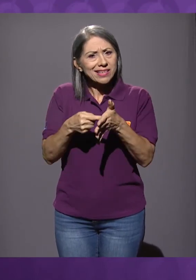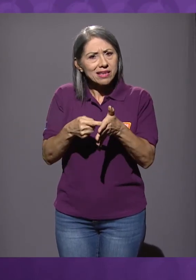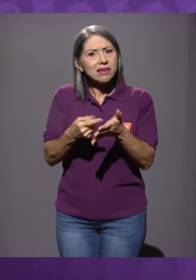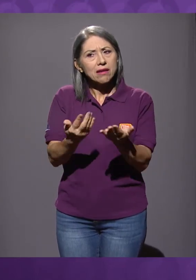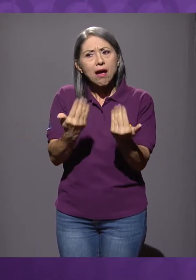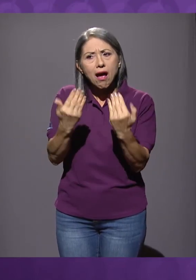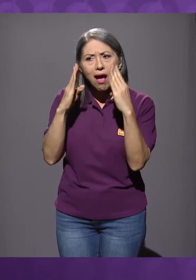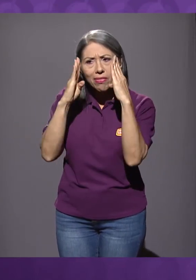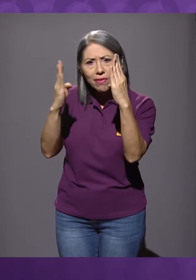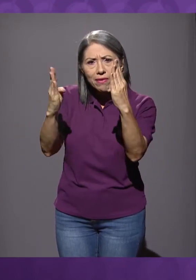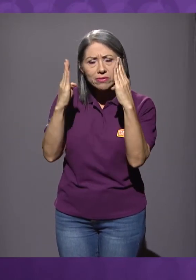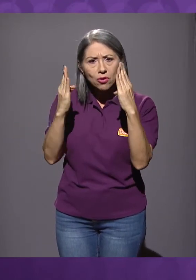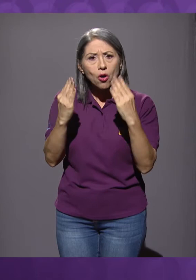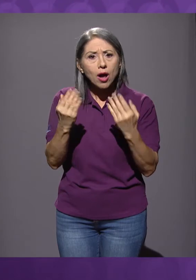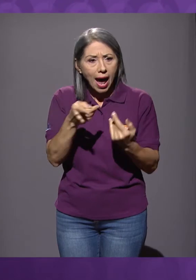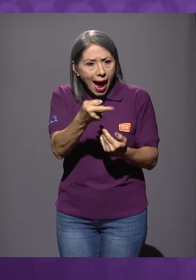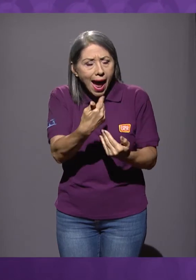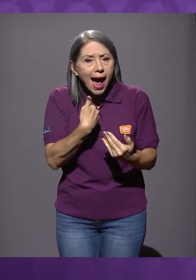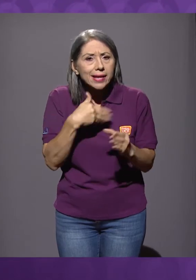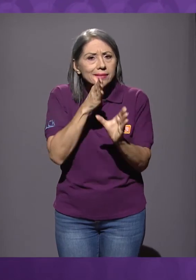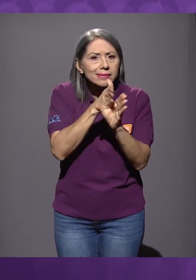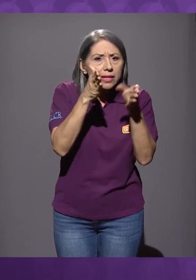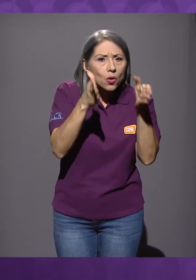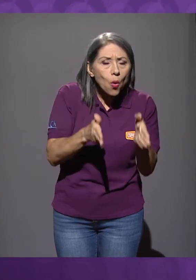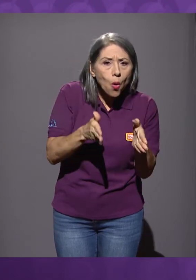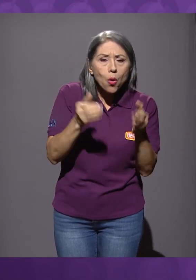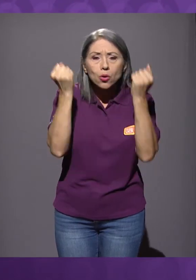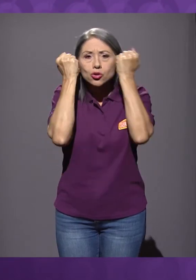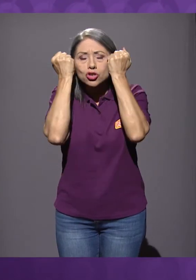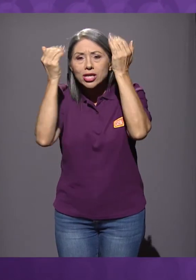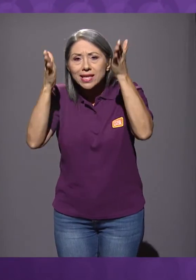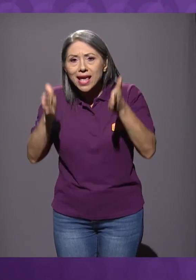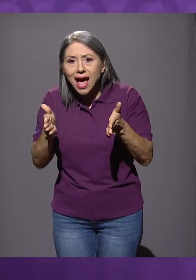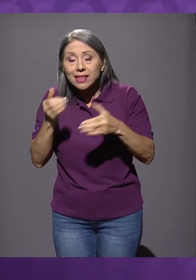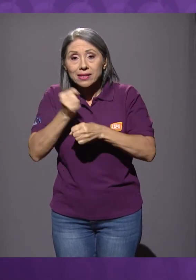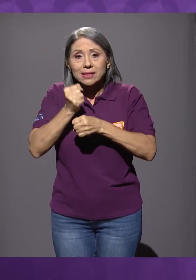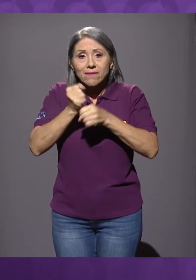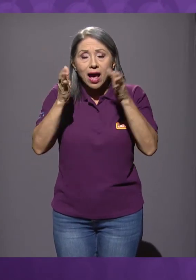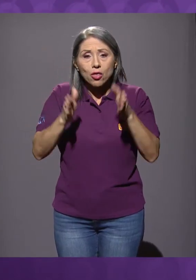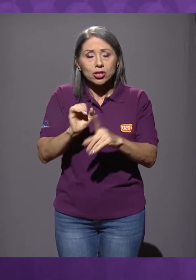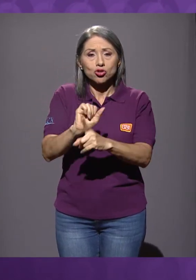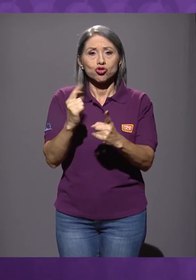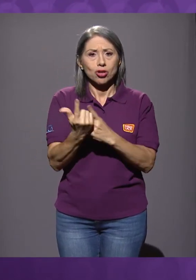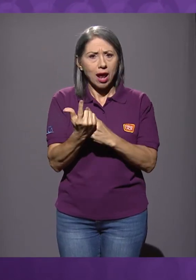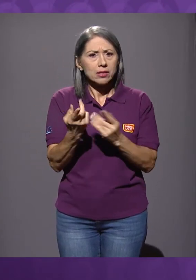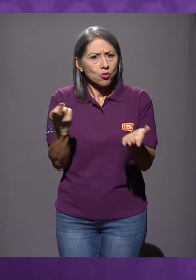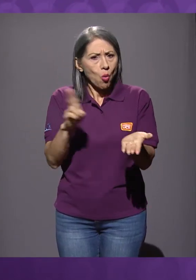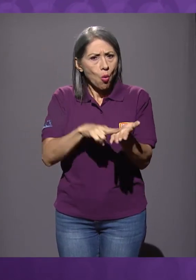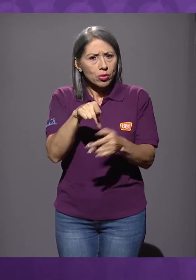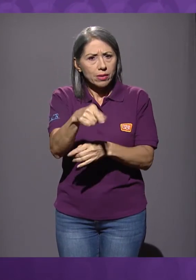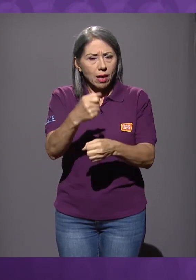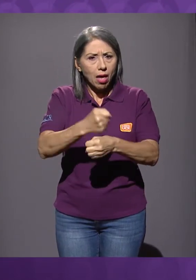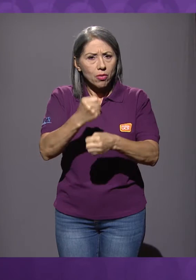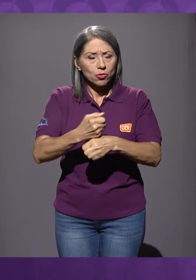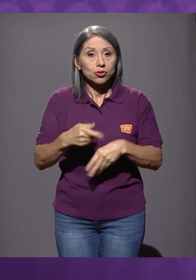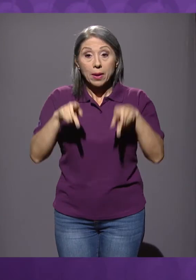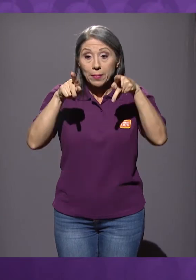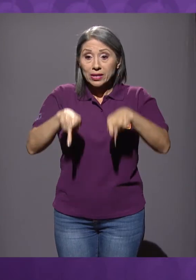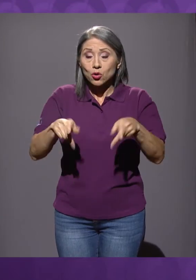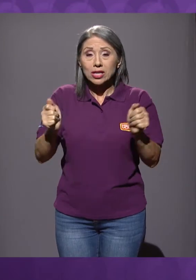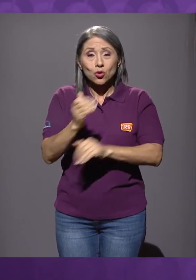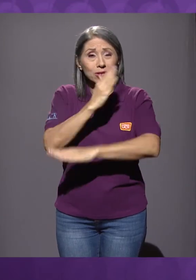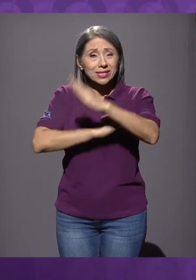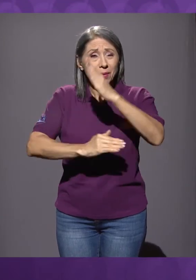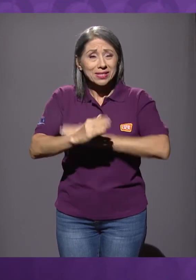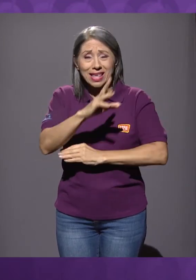exigir esos espacios, ¿verdad? Para eso hay psicólogas, psiquiatras, trabajadores sociales contratados para ello, y las personas con